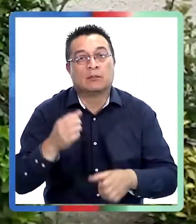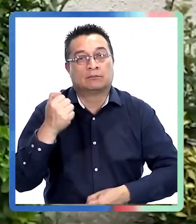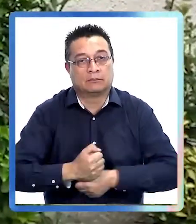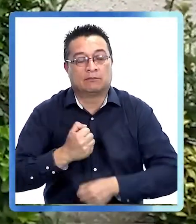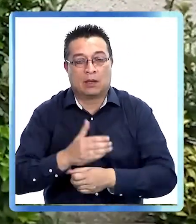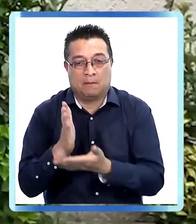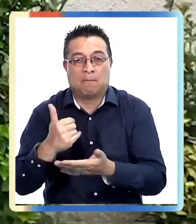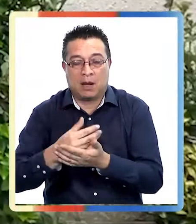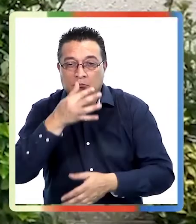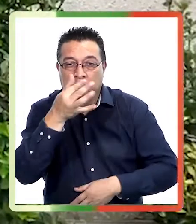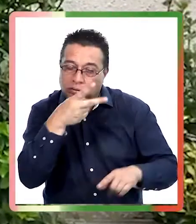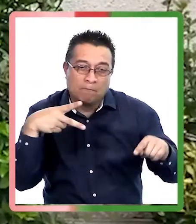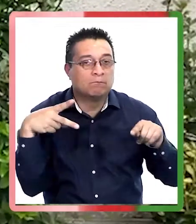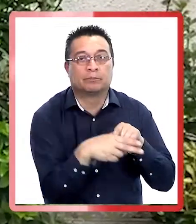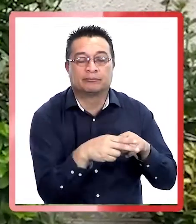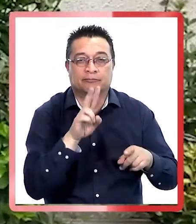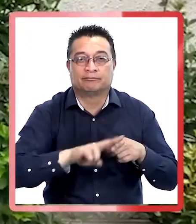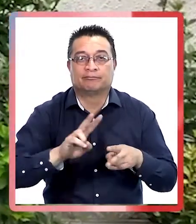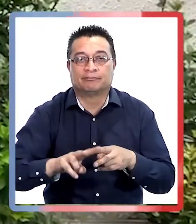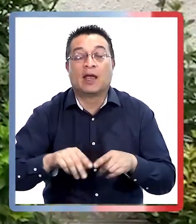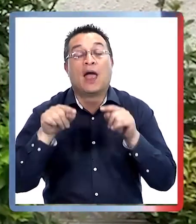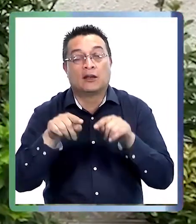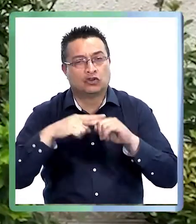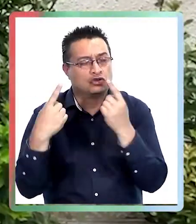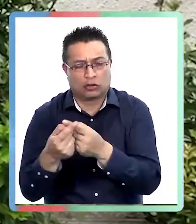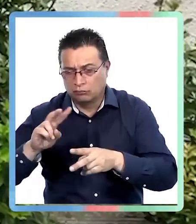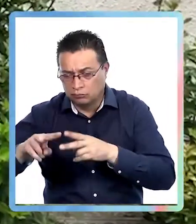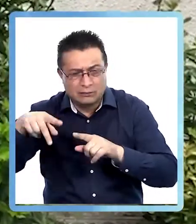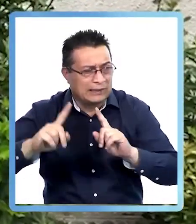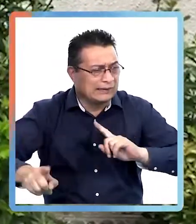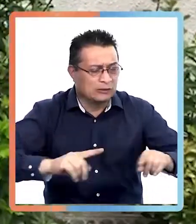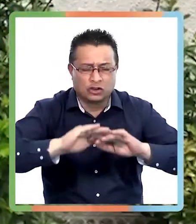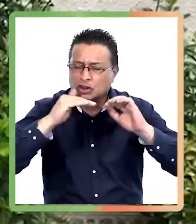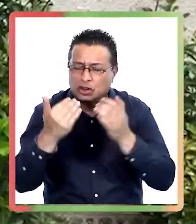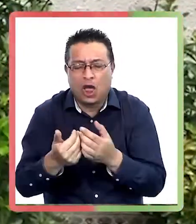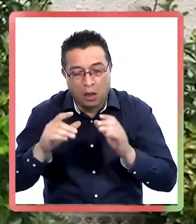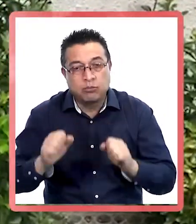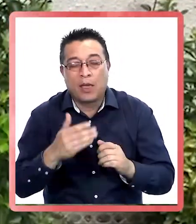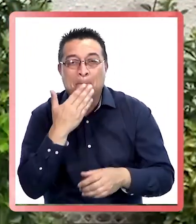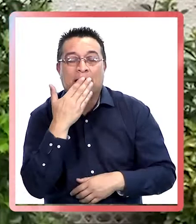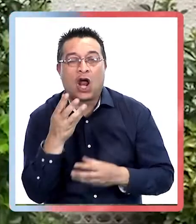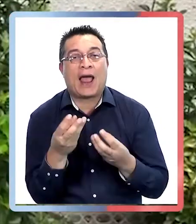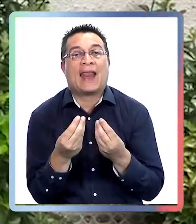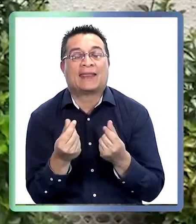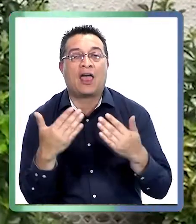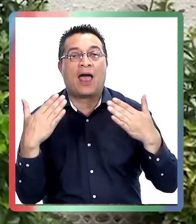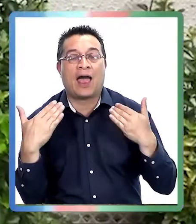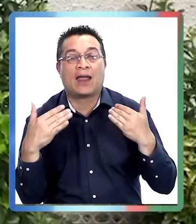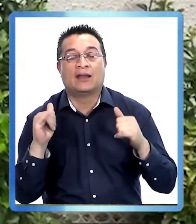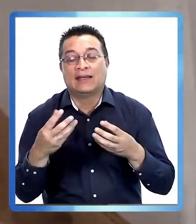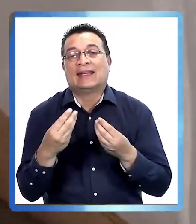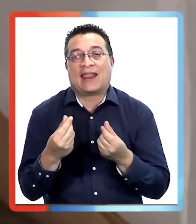trabaje en un plan de descontaminación ambiental y se utilicen todos los instrumentos de gestión necesarios que permitan mejorar la calidad del aire y por lo